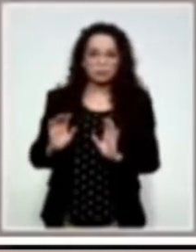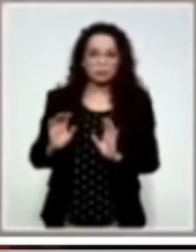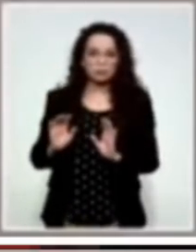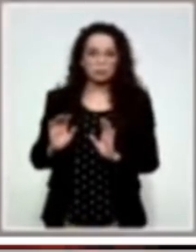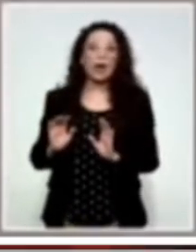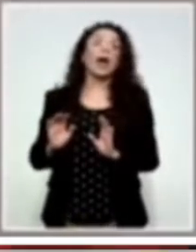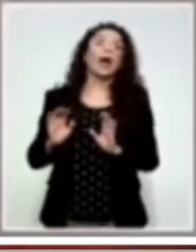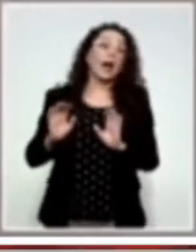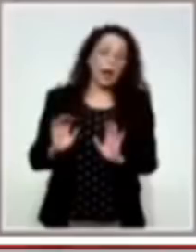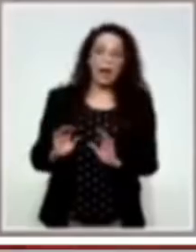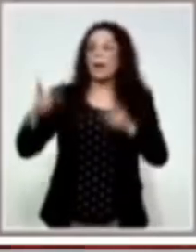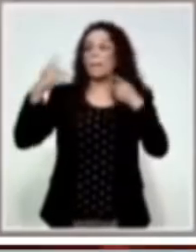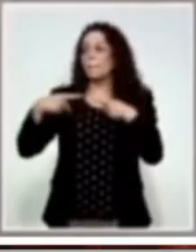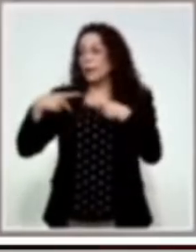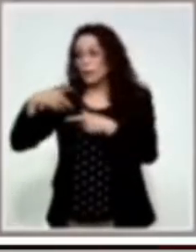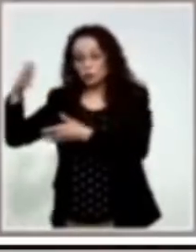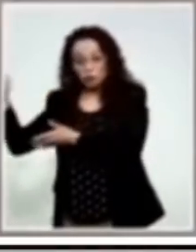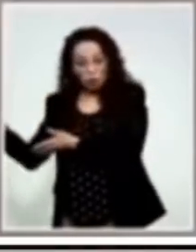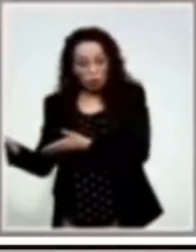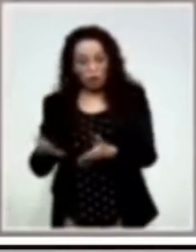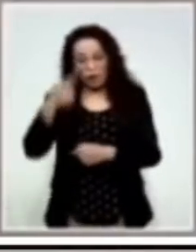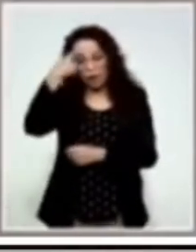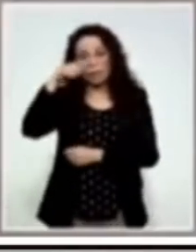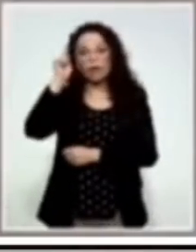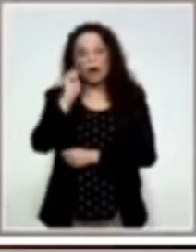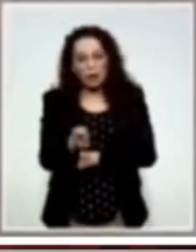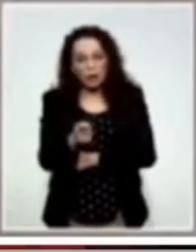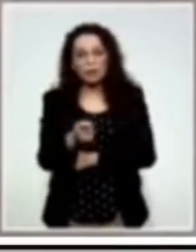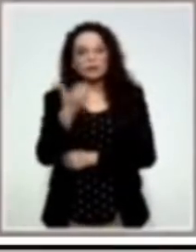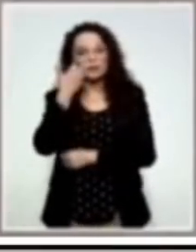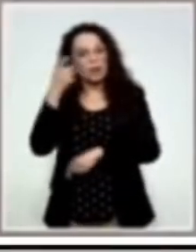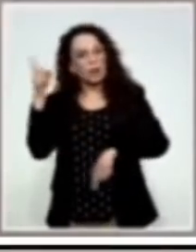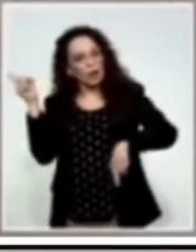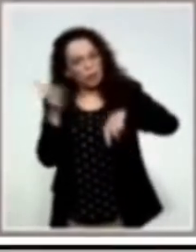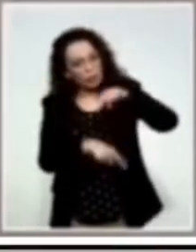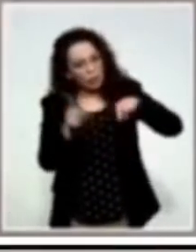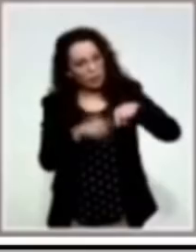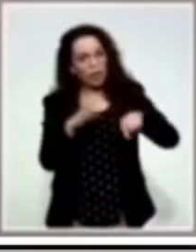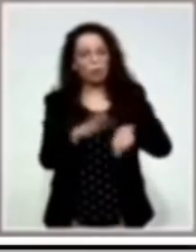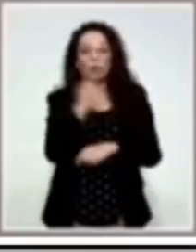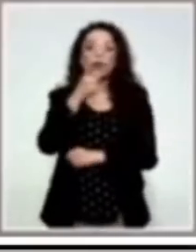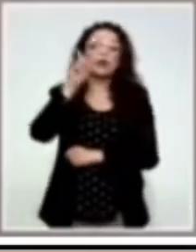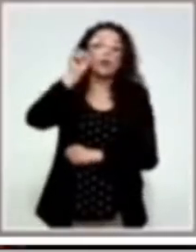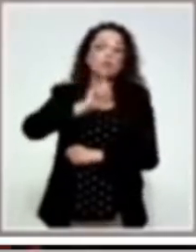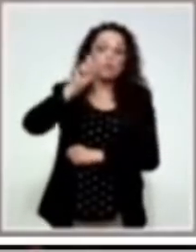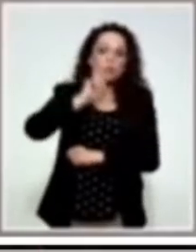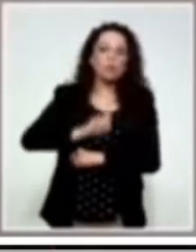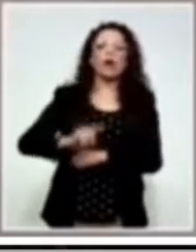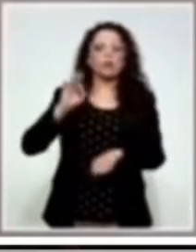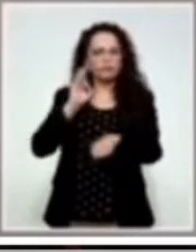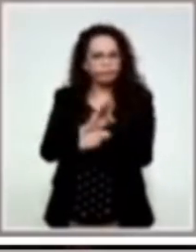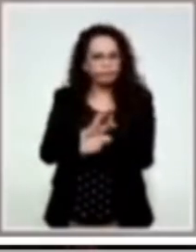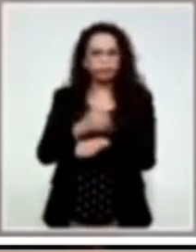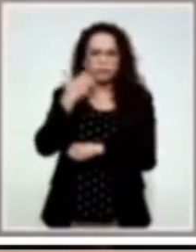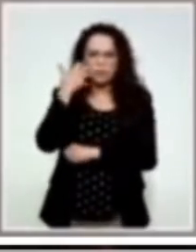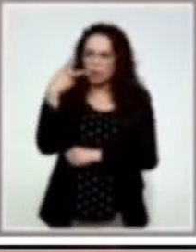antiderechos para revertir las conquistas que tienen hoy las mujeres y las personas de la diversidad sexual, por